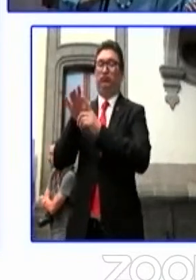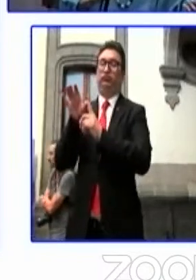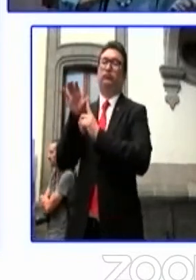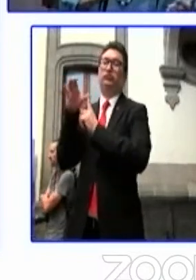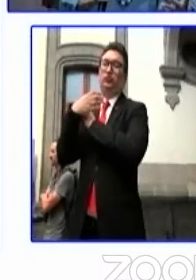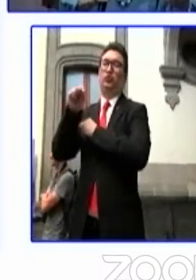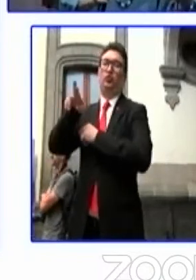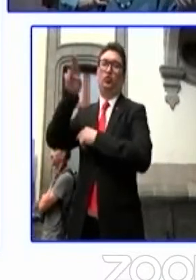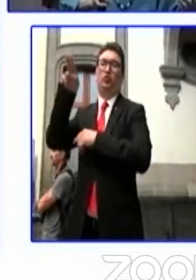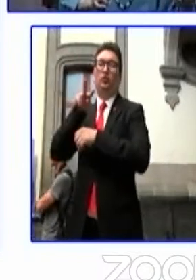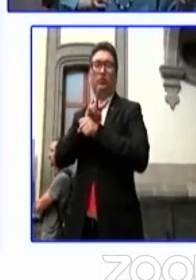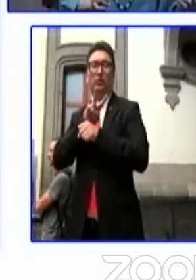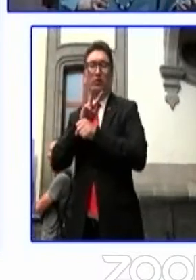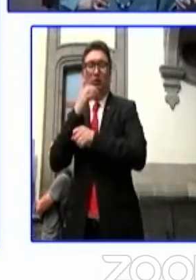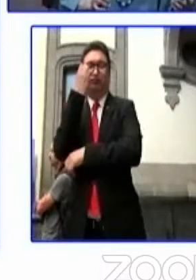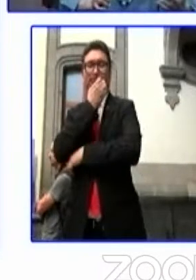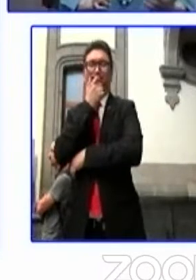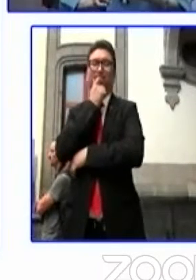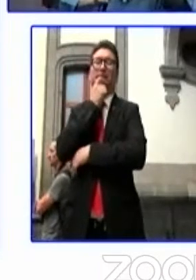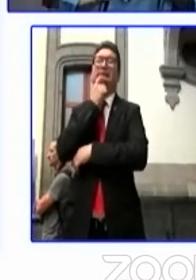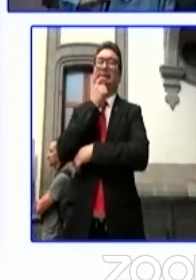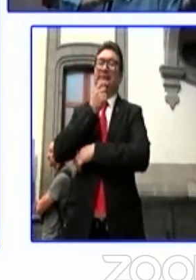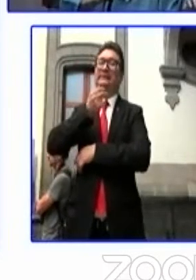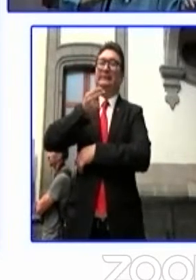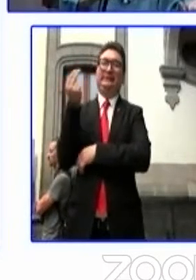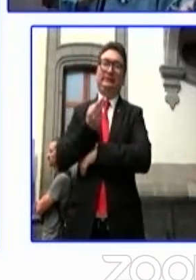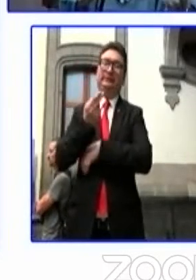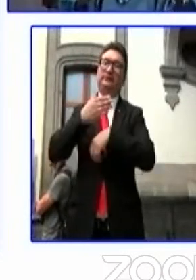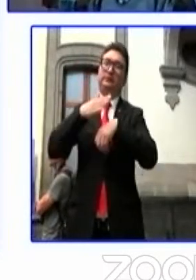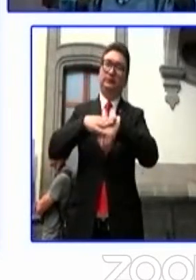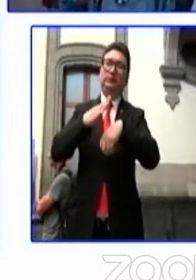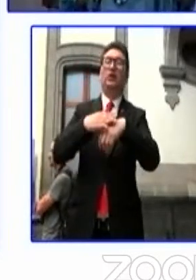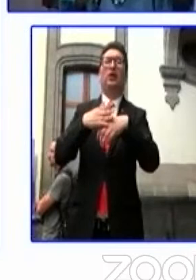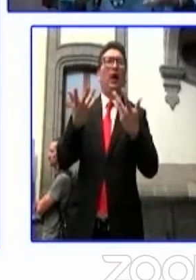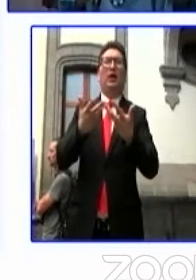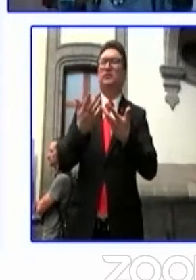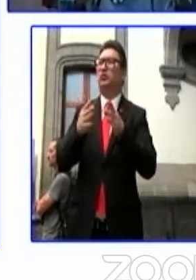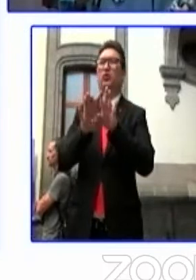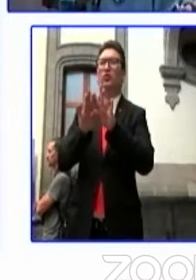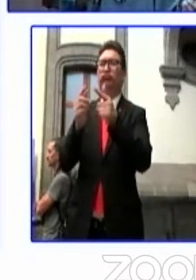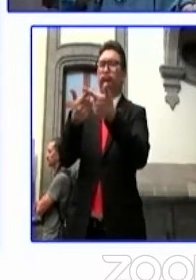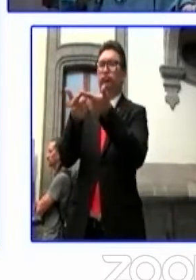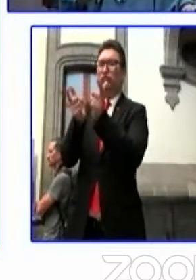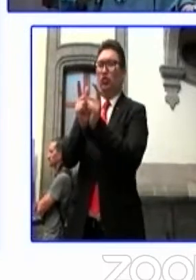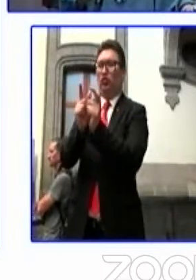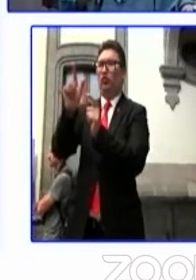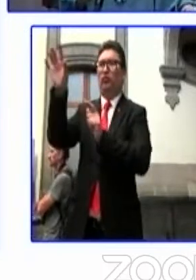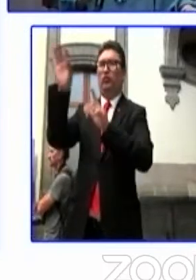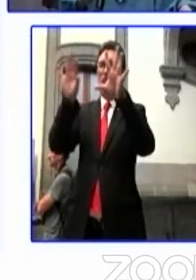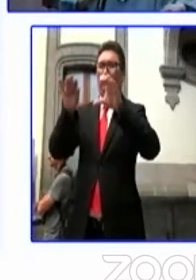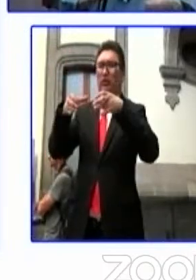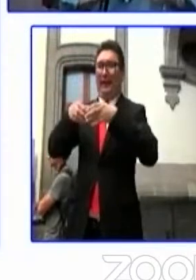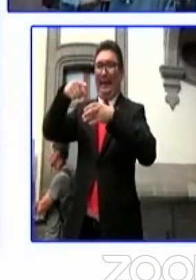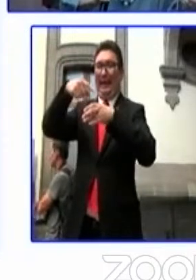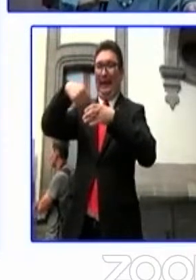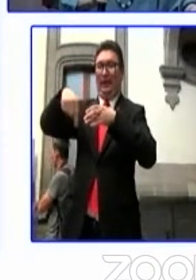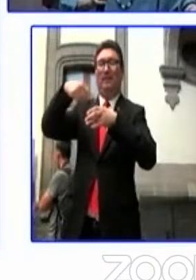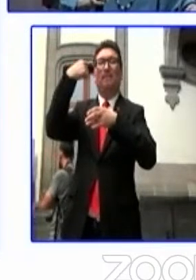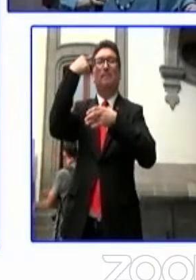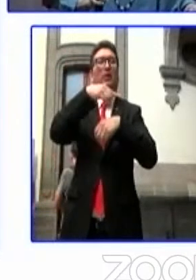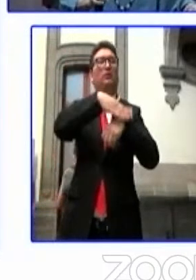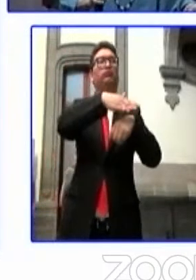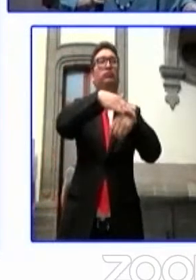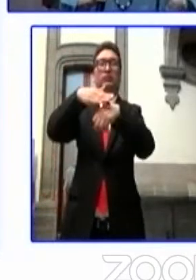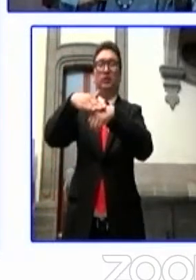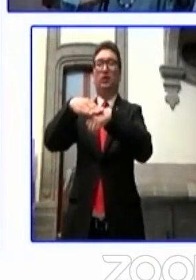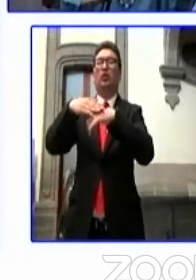considerar la necesidad de formar un grupo sobre desinstitucionalización. ¿Y qué hizo el